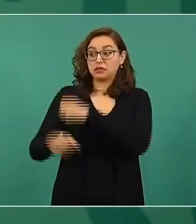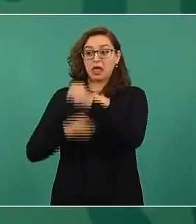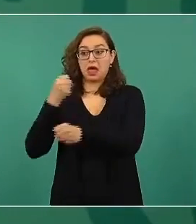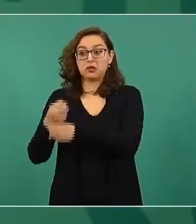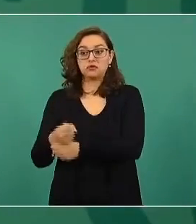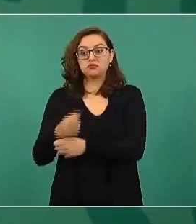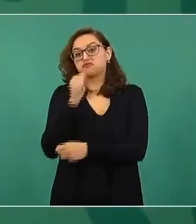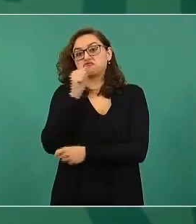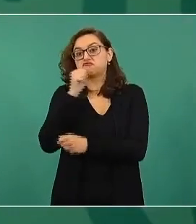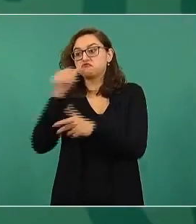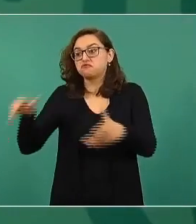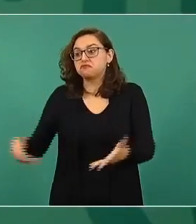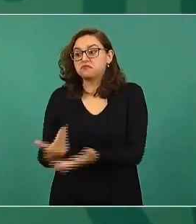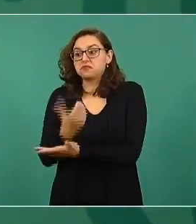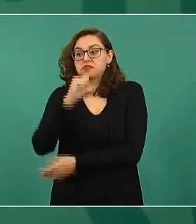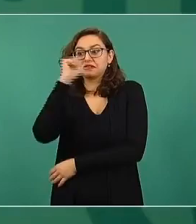nacido.